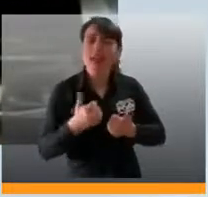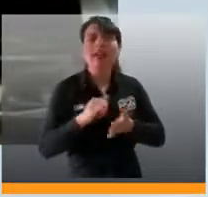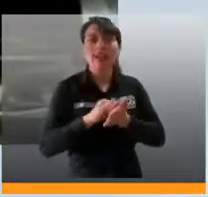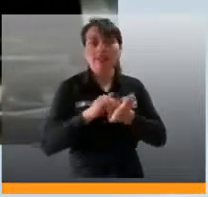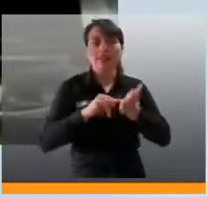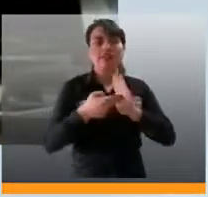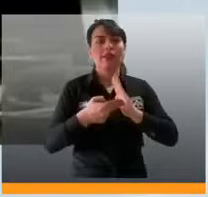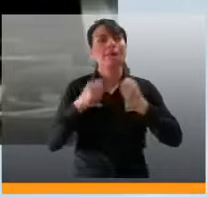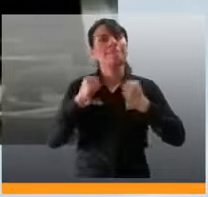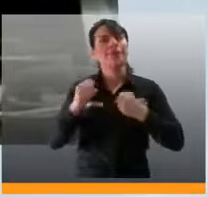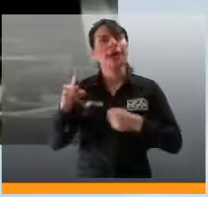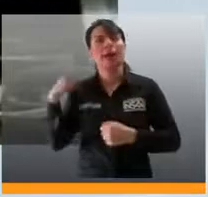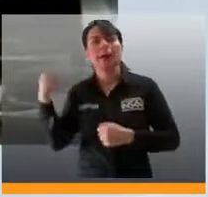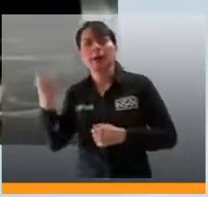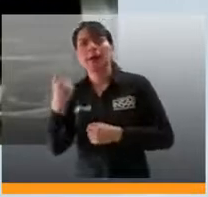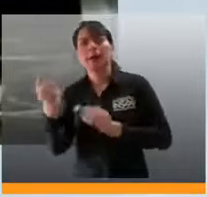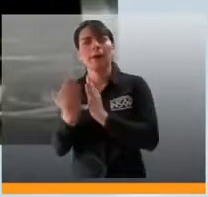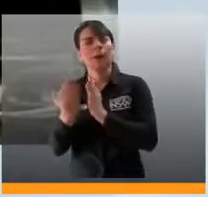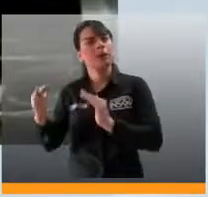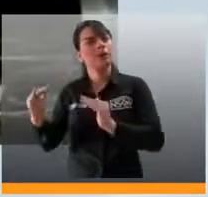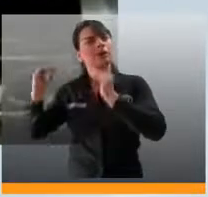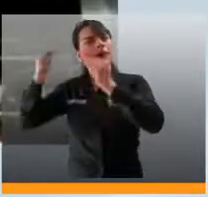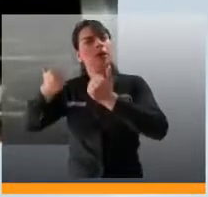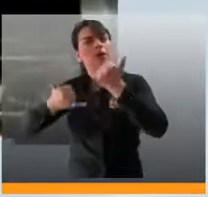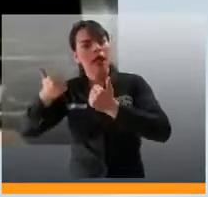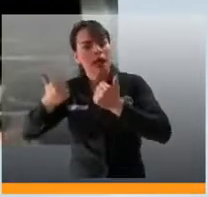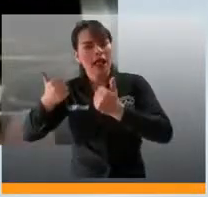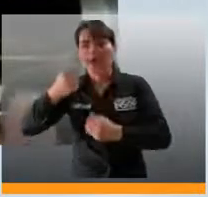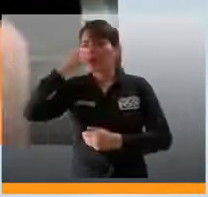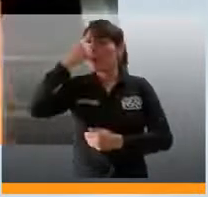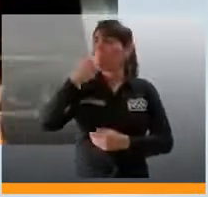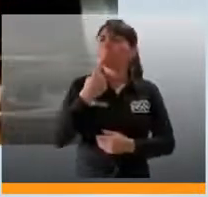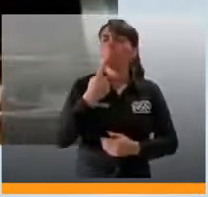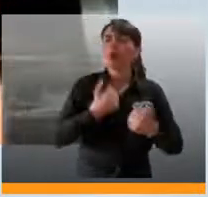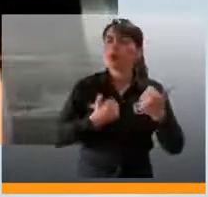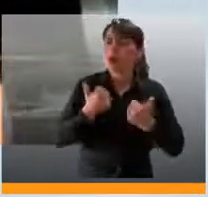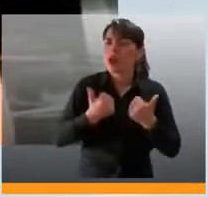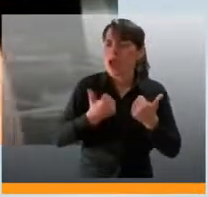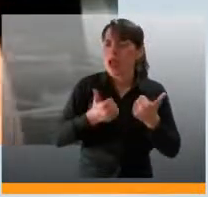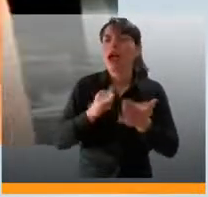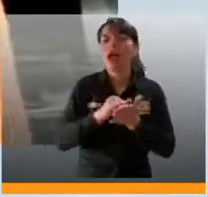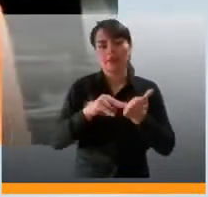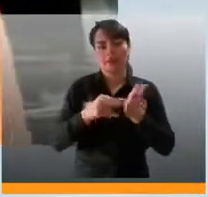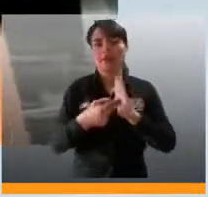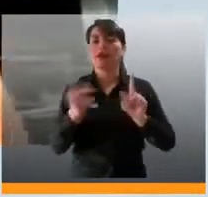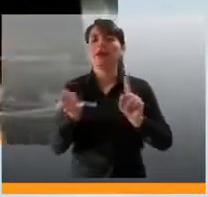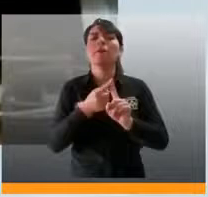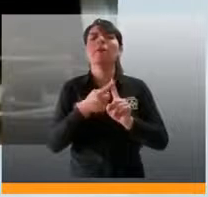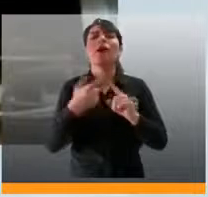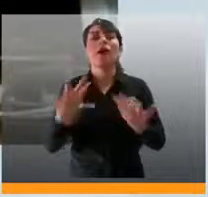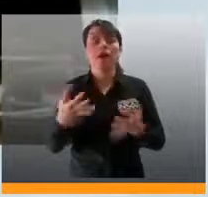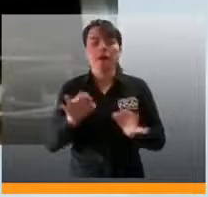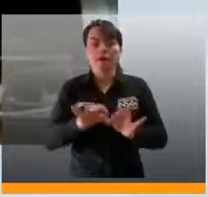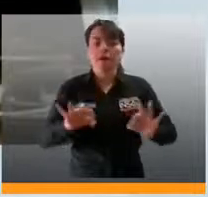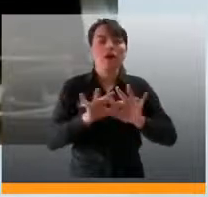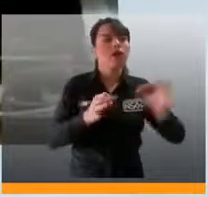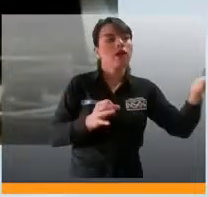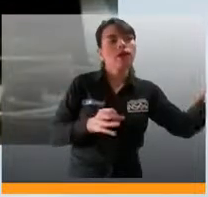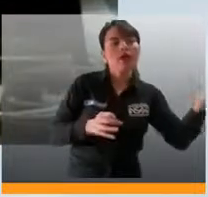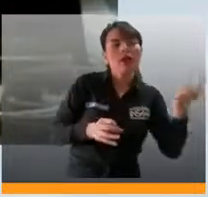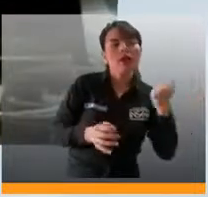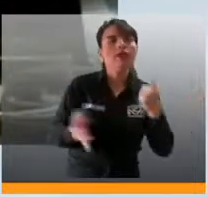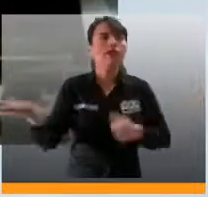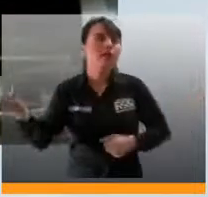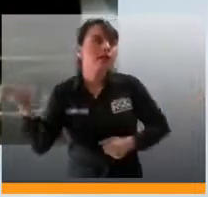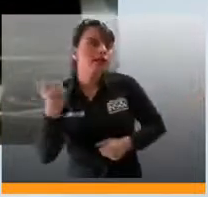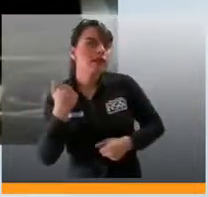superior, revisemos perfiles, de modo pues que esto implica en primer lugar una actitud de escucha para ver qué es